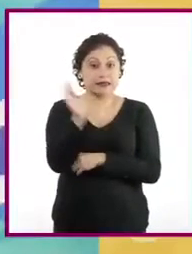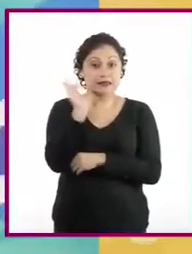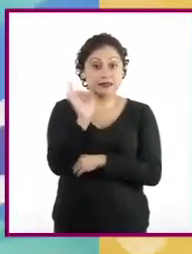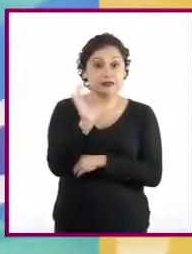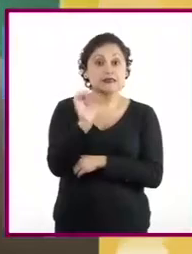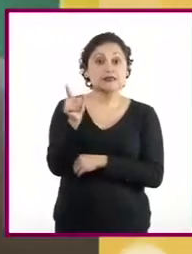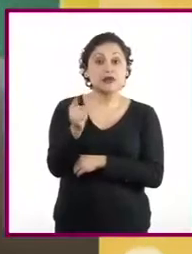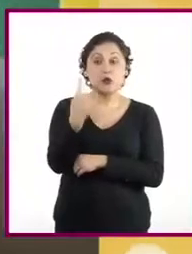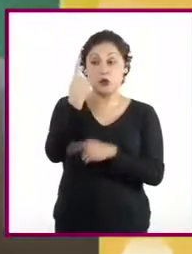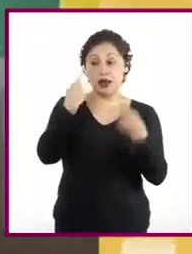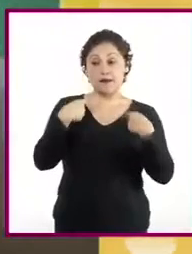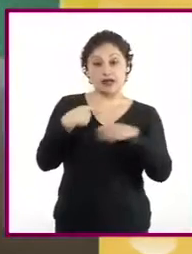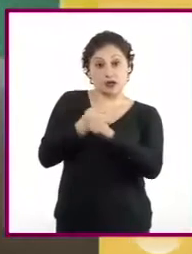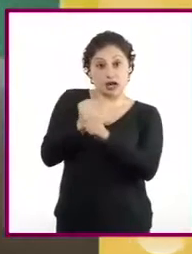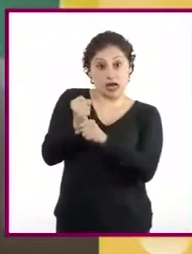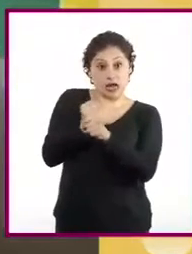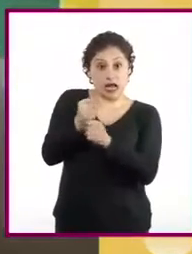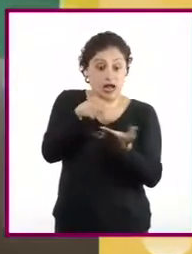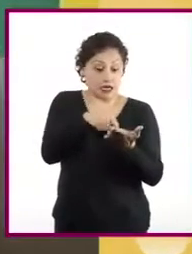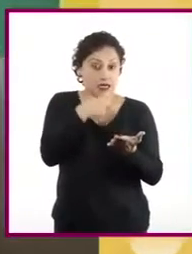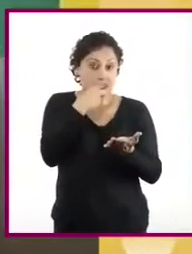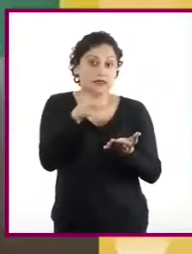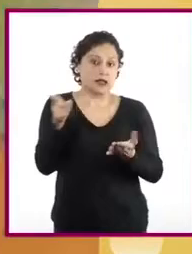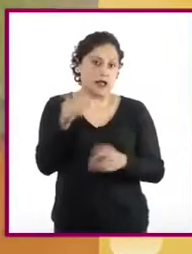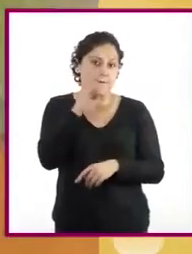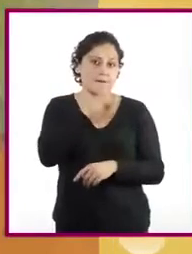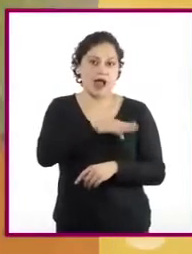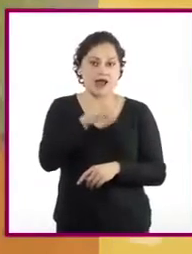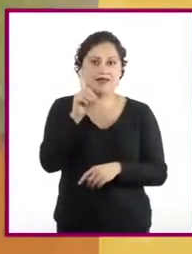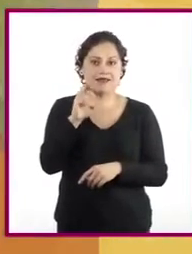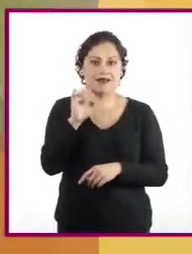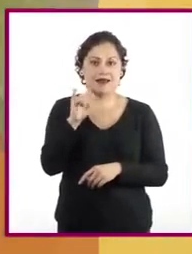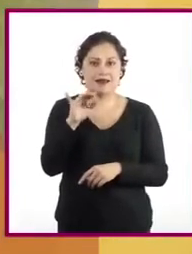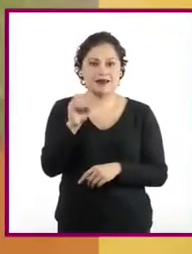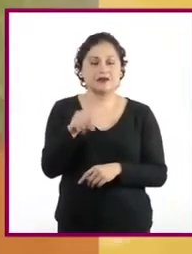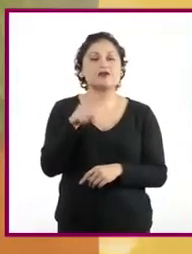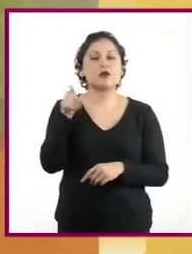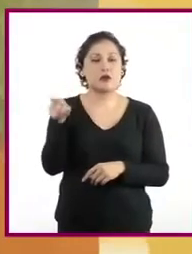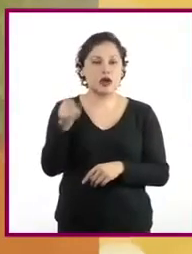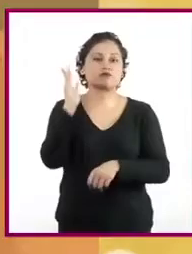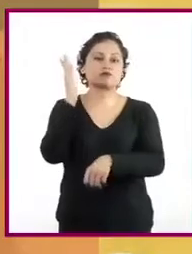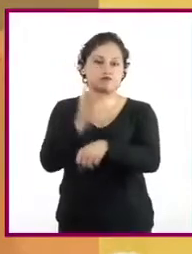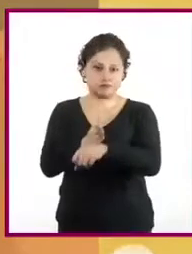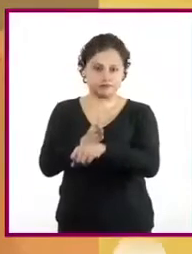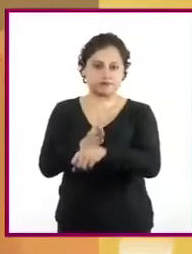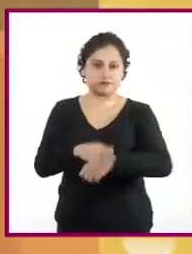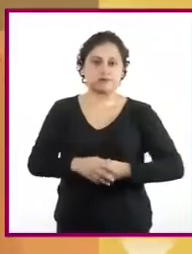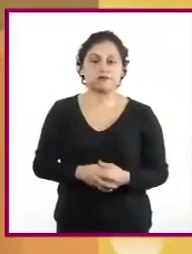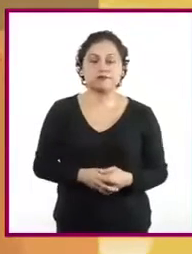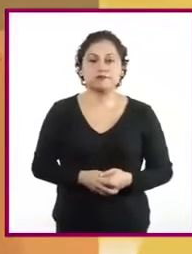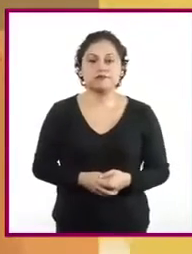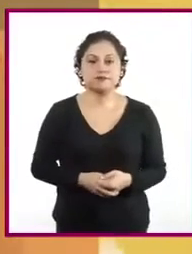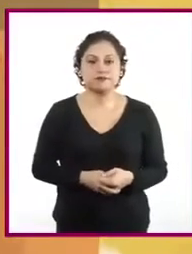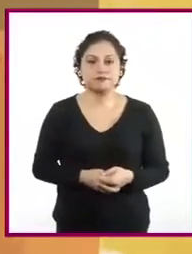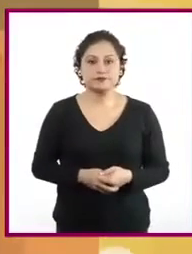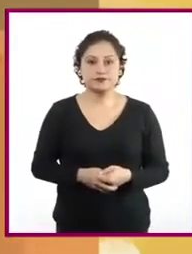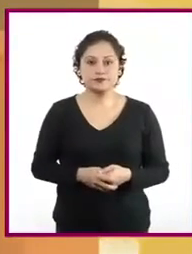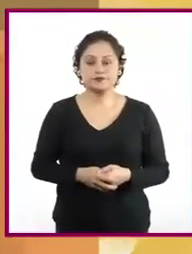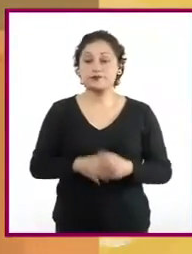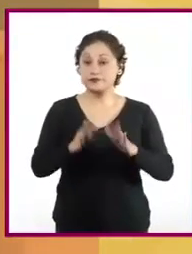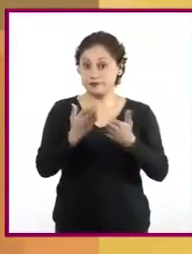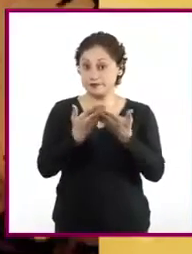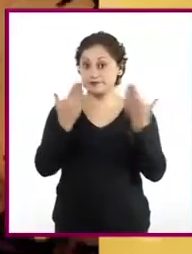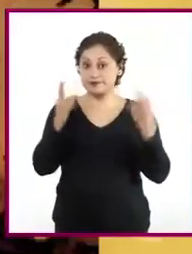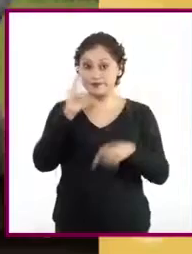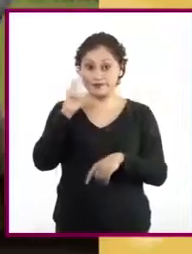la tortura está cometiendo un delito y se hace acreedor a una sanción por ese hecho, ¿no? Bueno, ¿y ahora qué les parece si vemos el